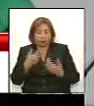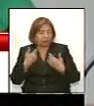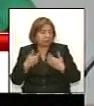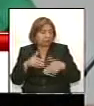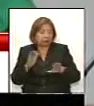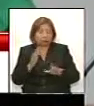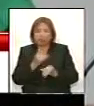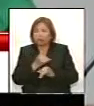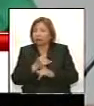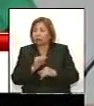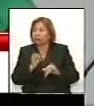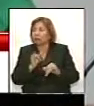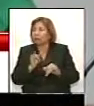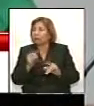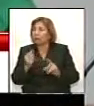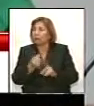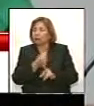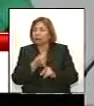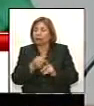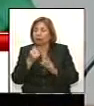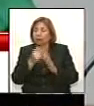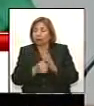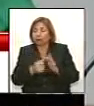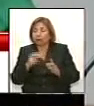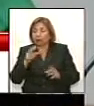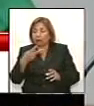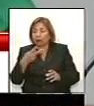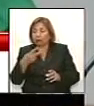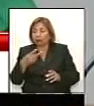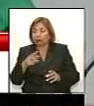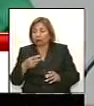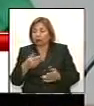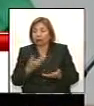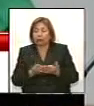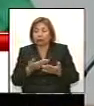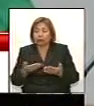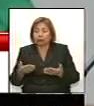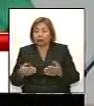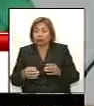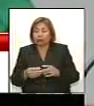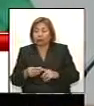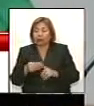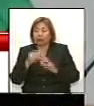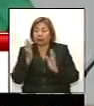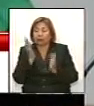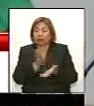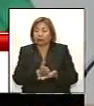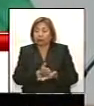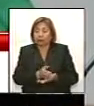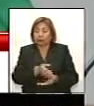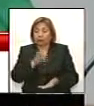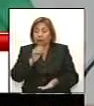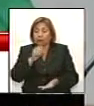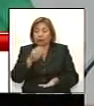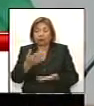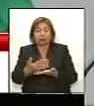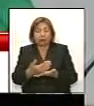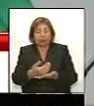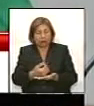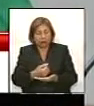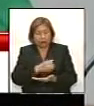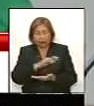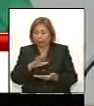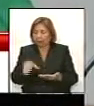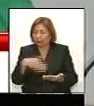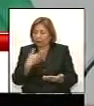independientemente de la investigación criminal que va a haber, que es la segunda fase según el proceso especial, la fase de sanción, sí debería recibirse para todo lo